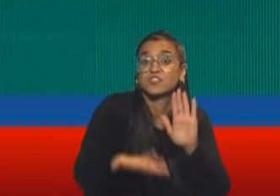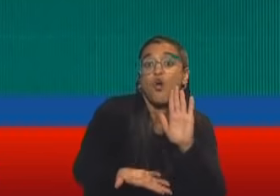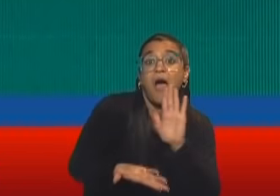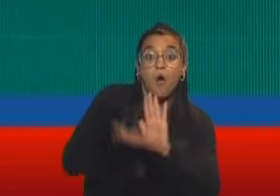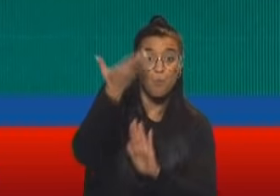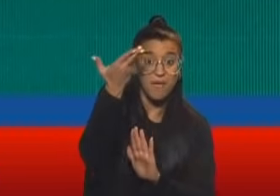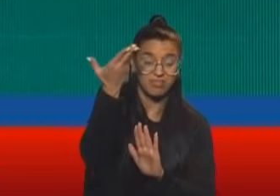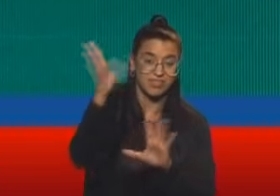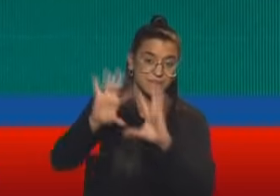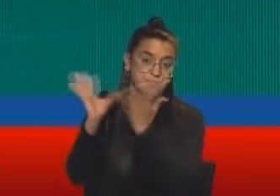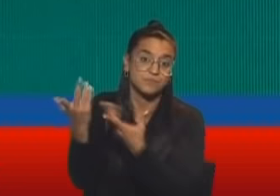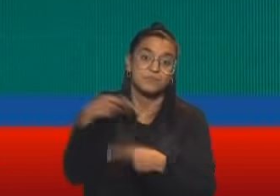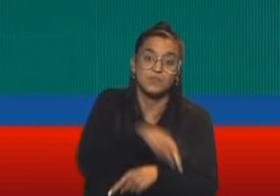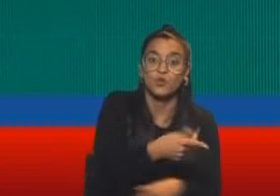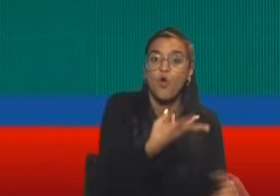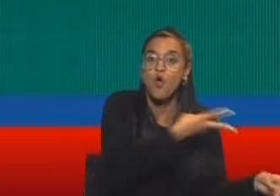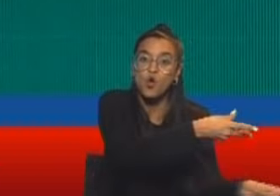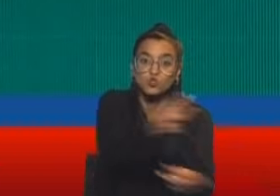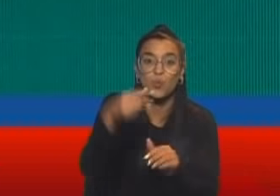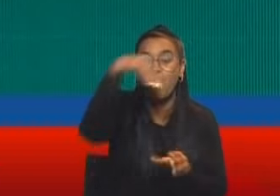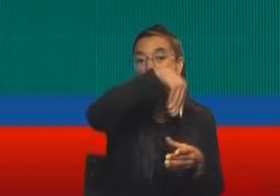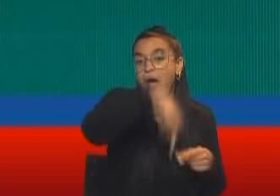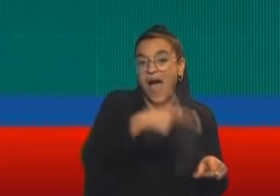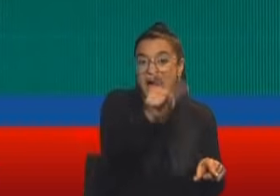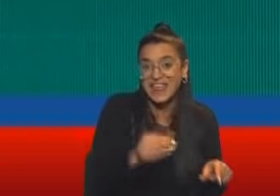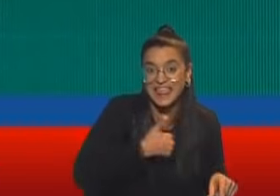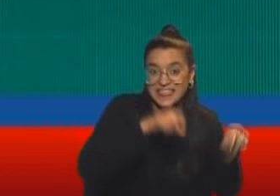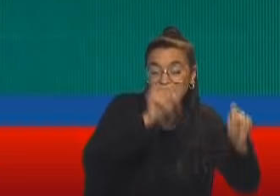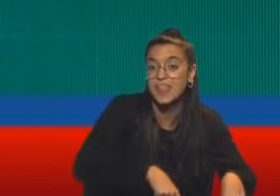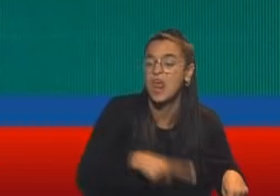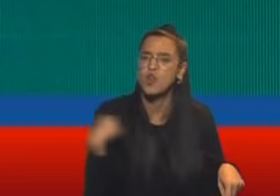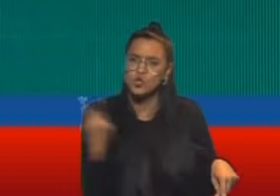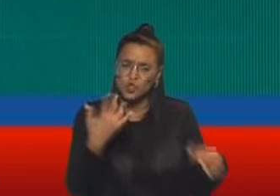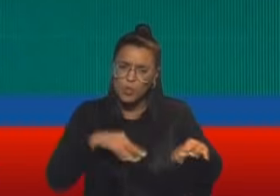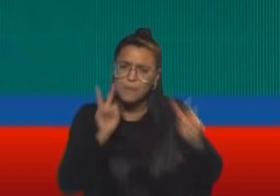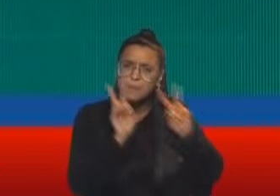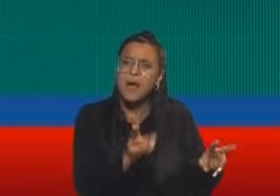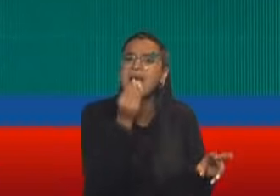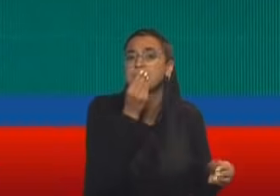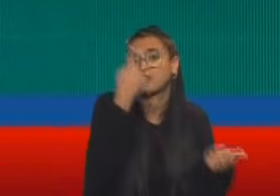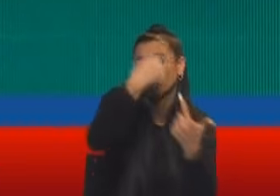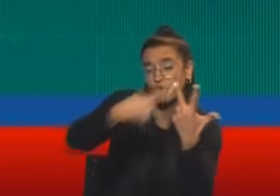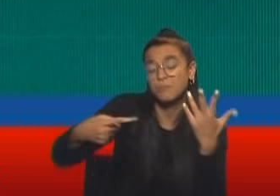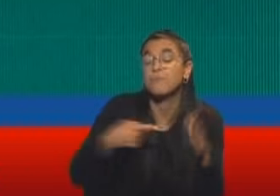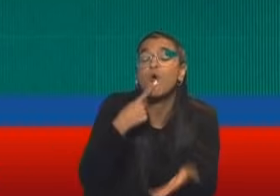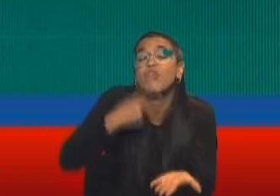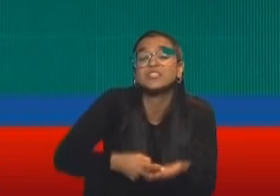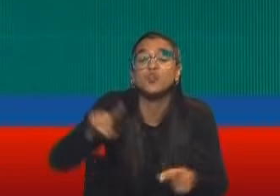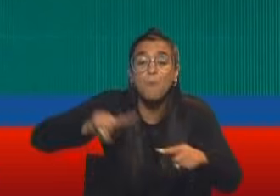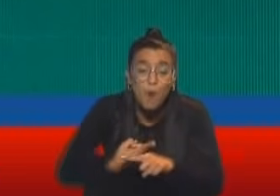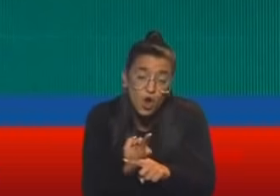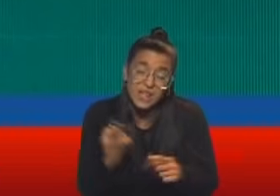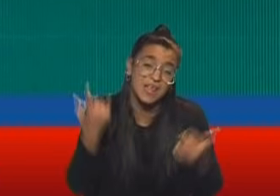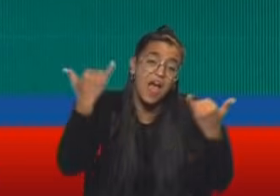nivel internacional no dañara el consumo interno, una mirada que hay que tener con todos los alimentos. No es una decisión política, por supuesto, estamos